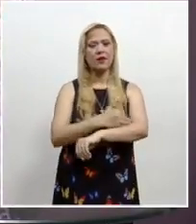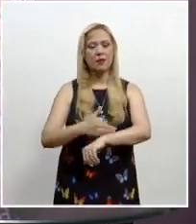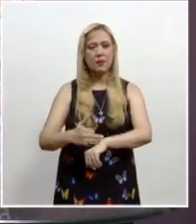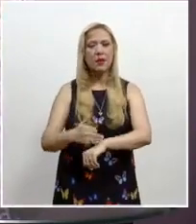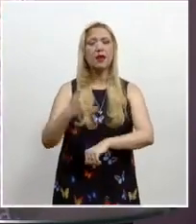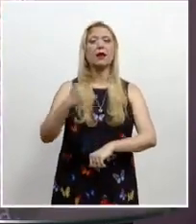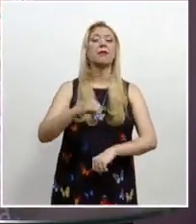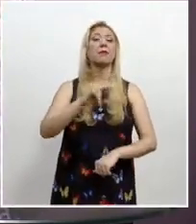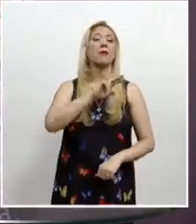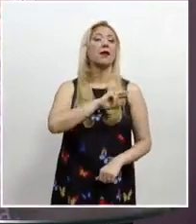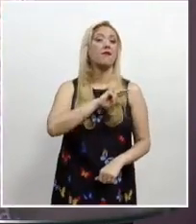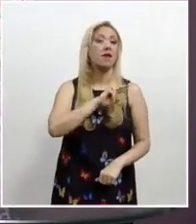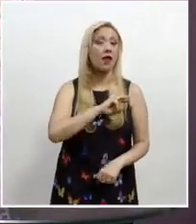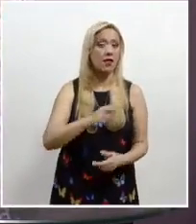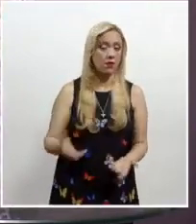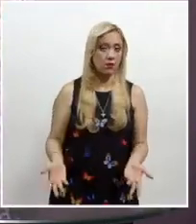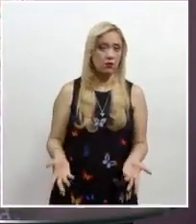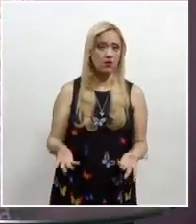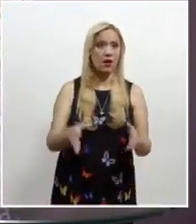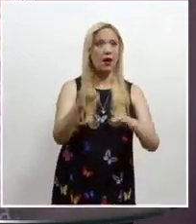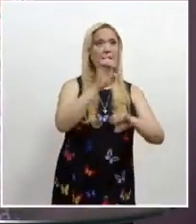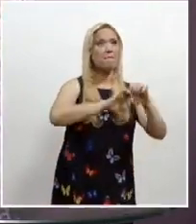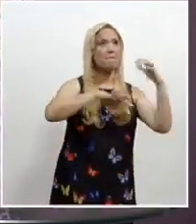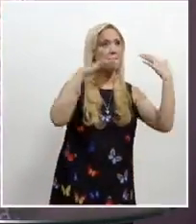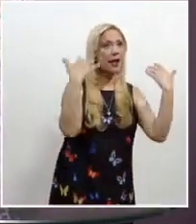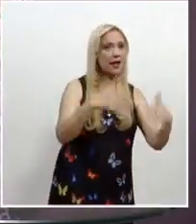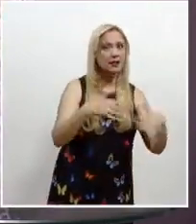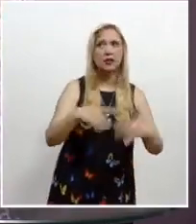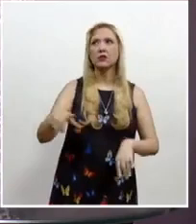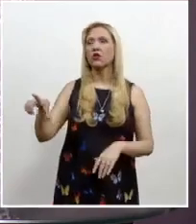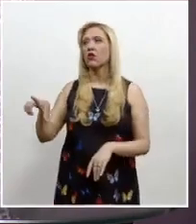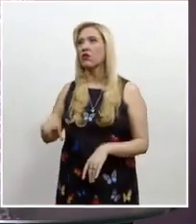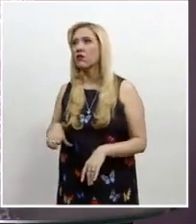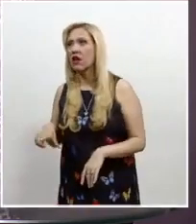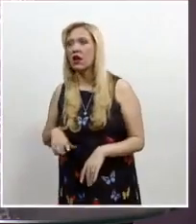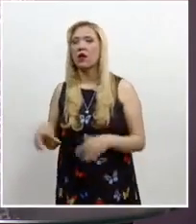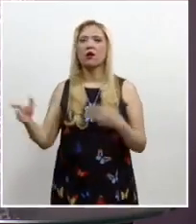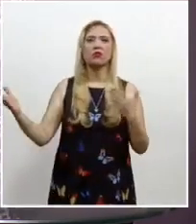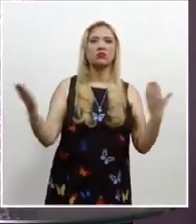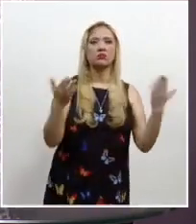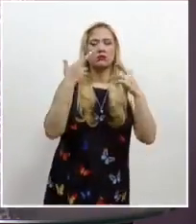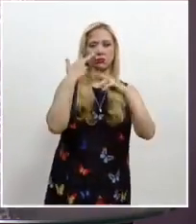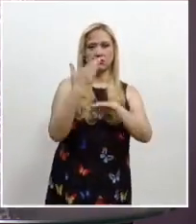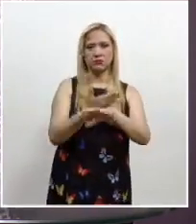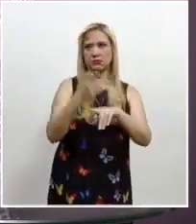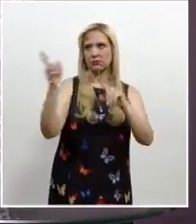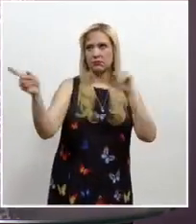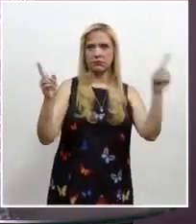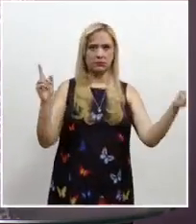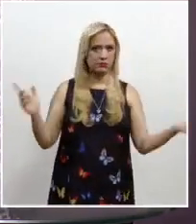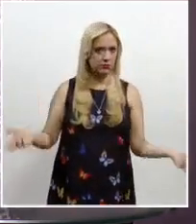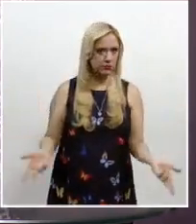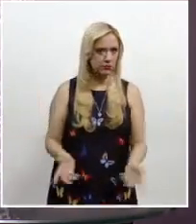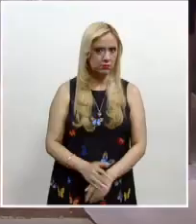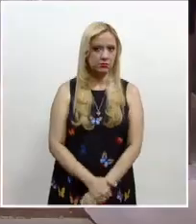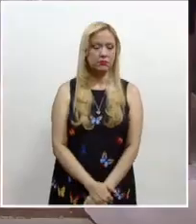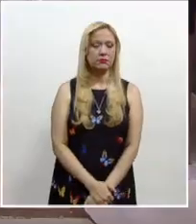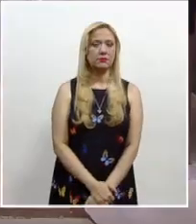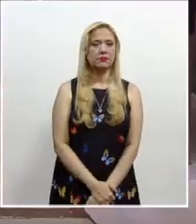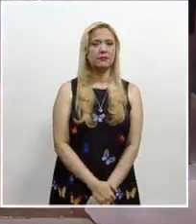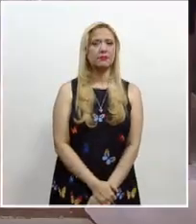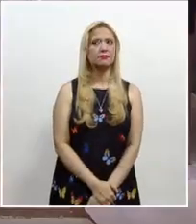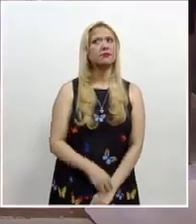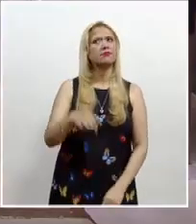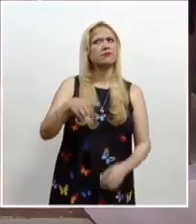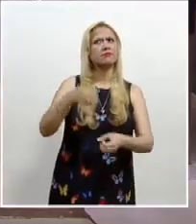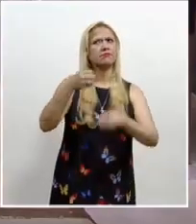el sector privado, y que el sector público, los gobiernos tomen sus responsabilidades. Consejera, desde el